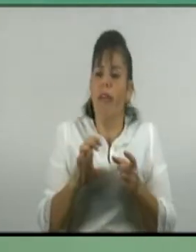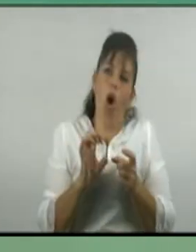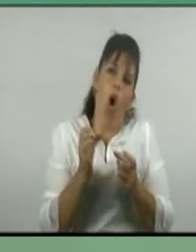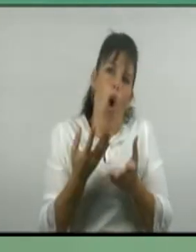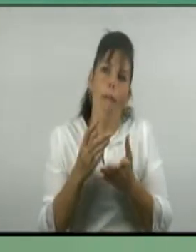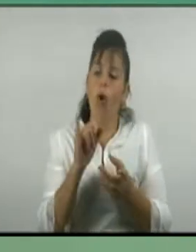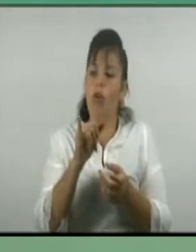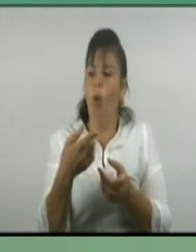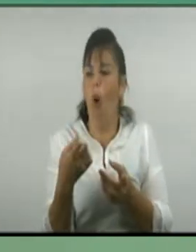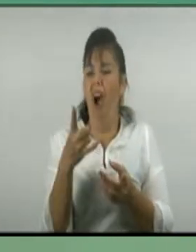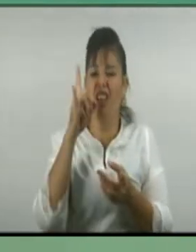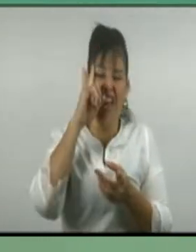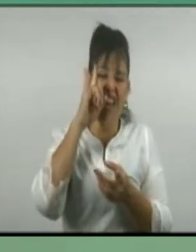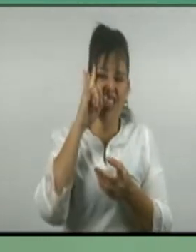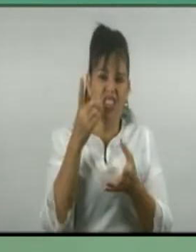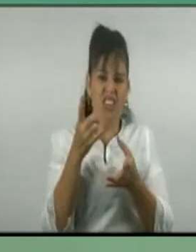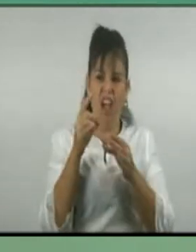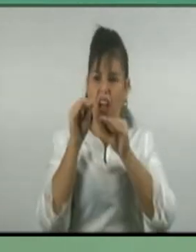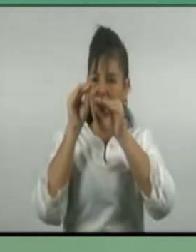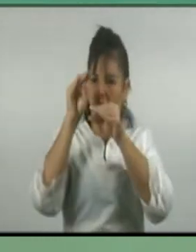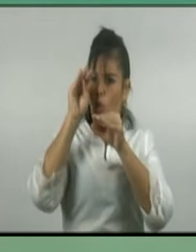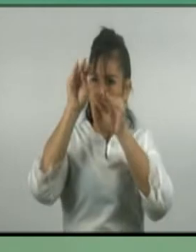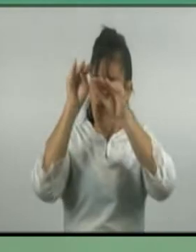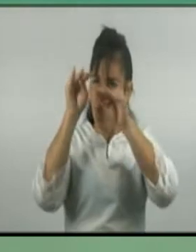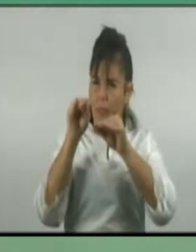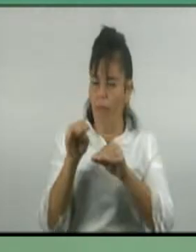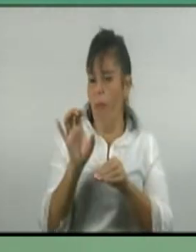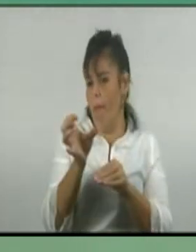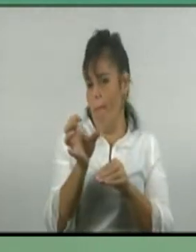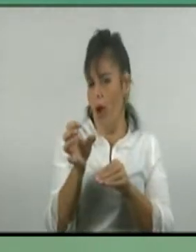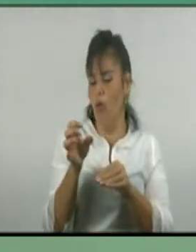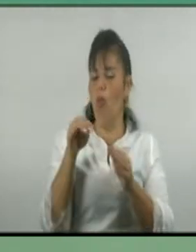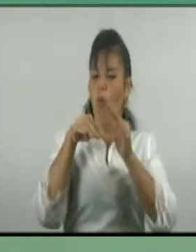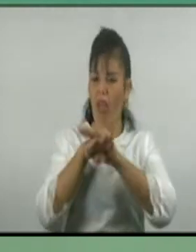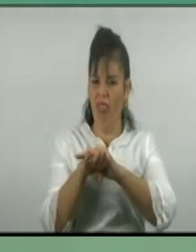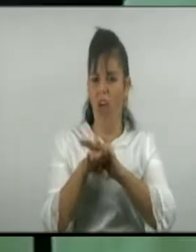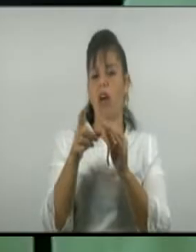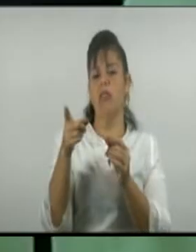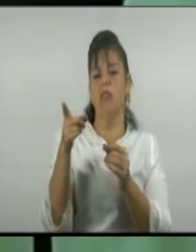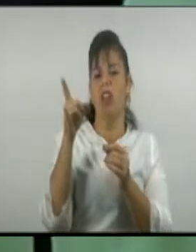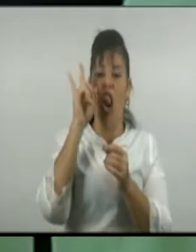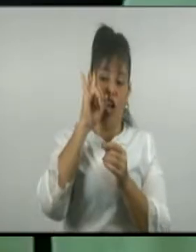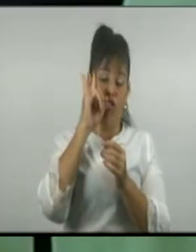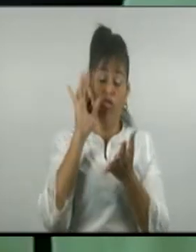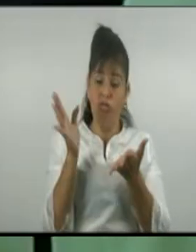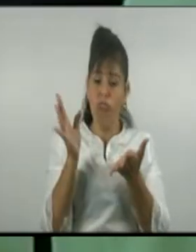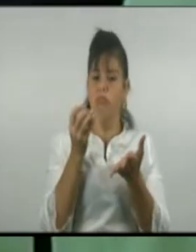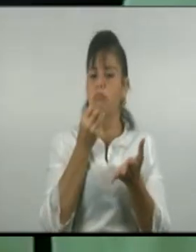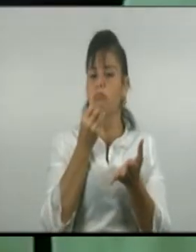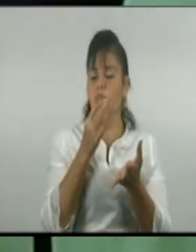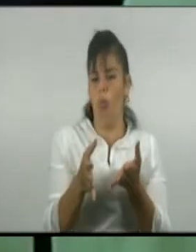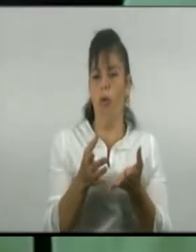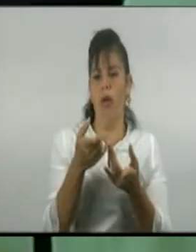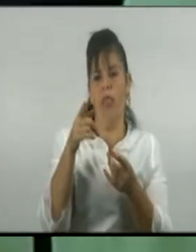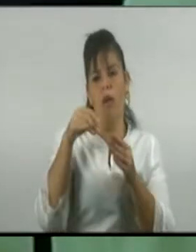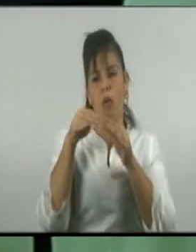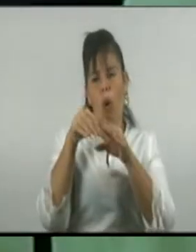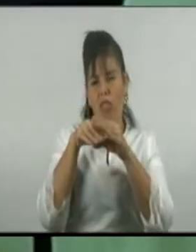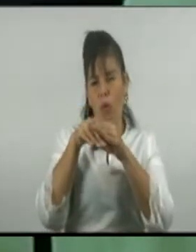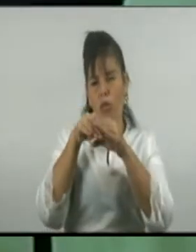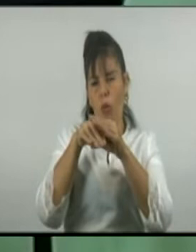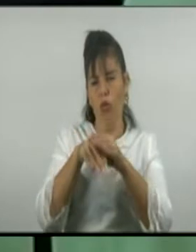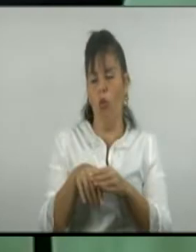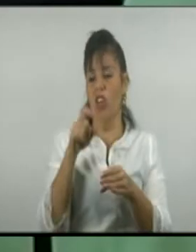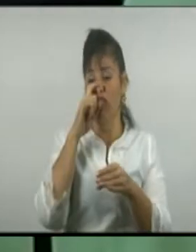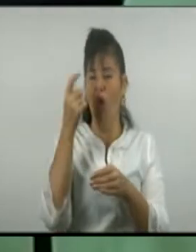llevan hasta el banco de sangre hasta el banco de leche provincial disculpen nuevamente hasta el banco de leche provincial de